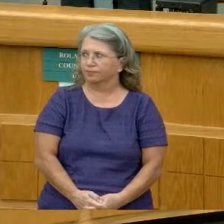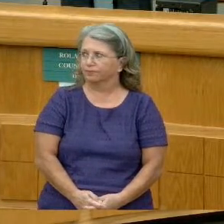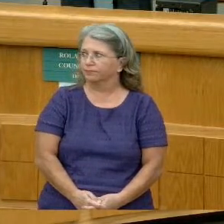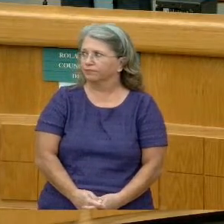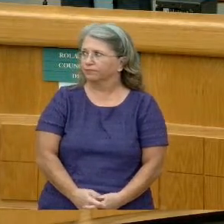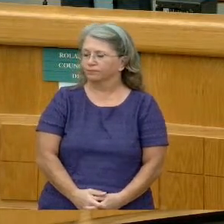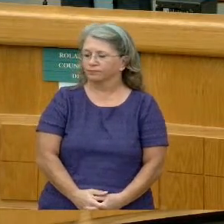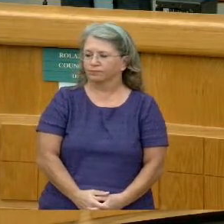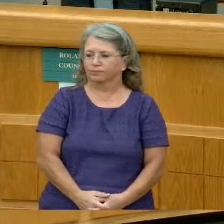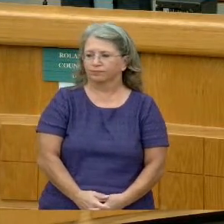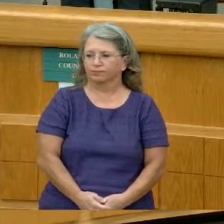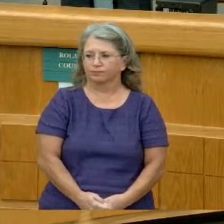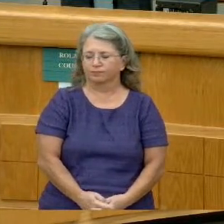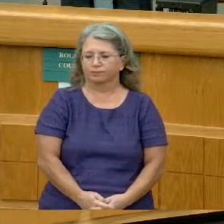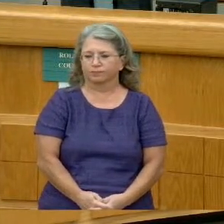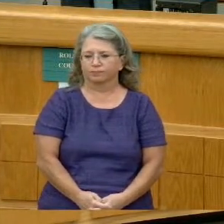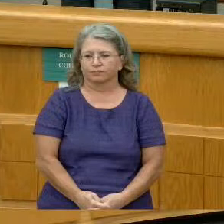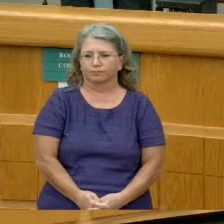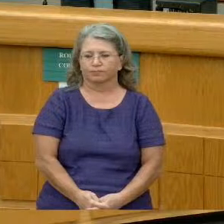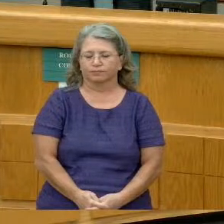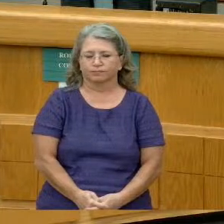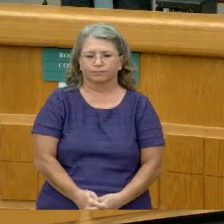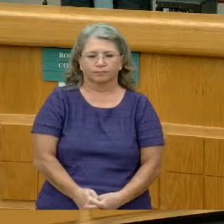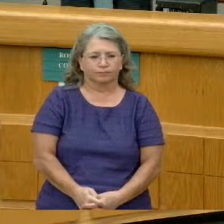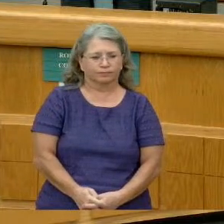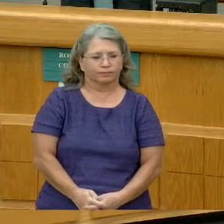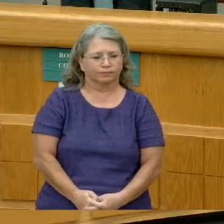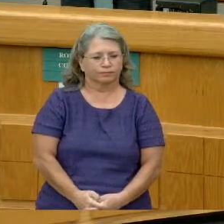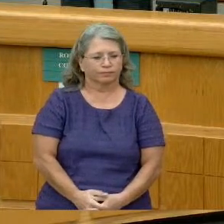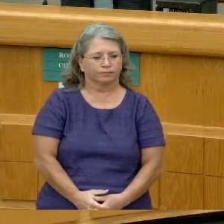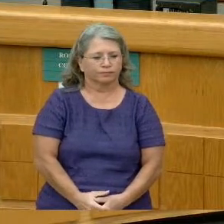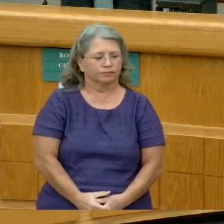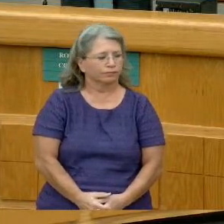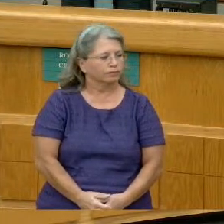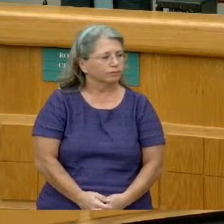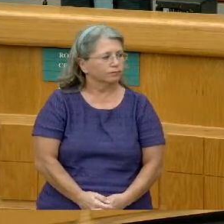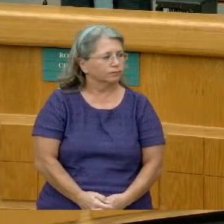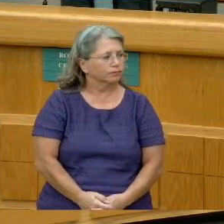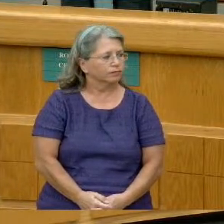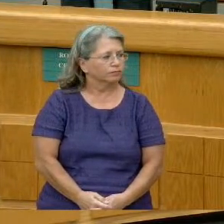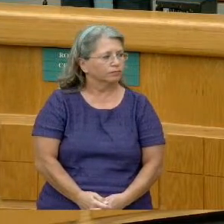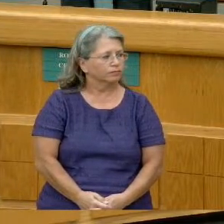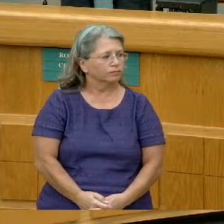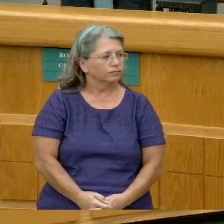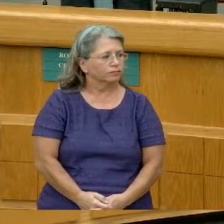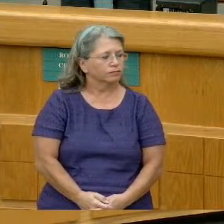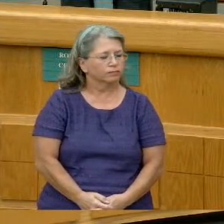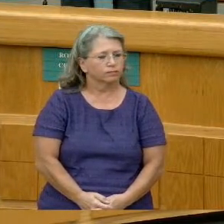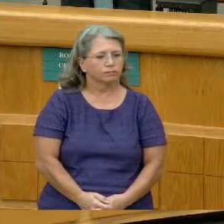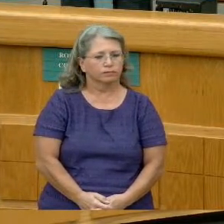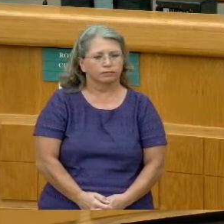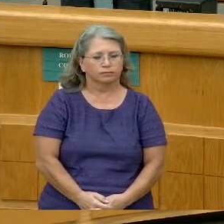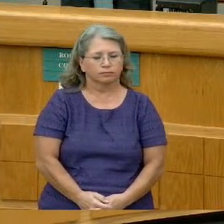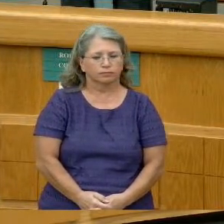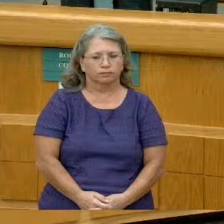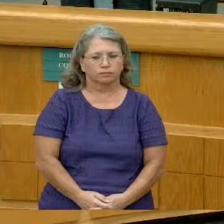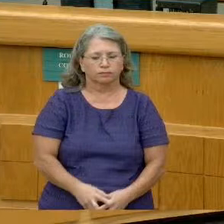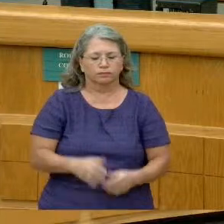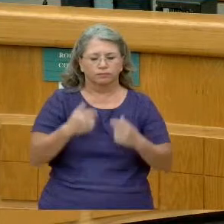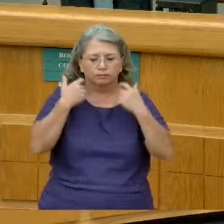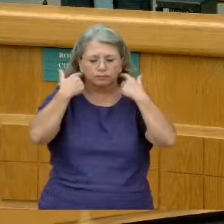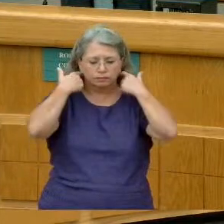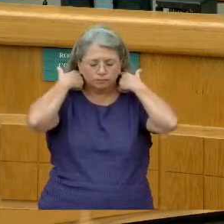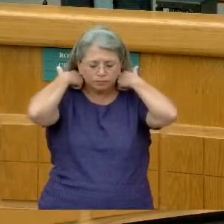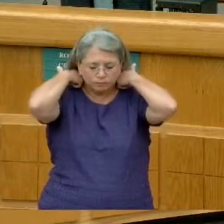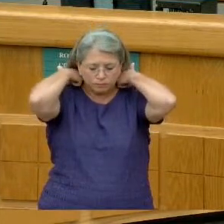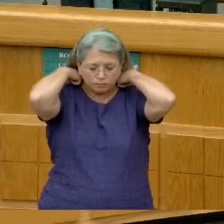hemos pedido a las personas que se laven las manos y continúen su compromiso con el distanciamiento social, y ahora parece estar dando más resultados. Hemos